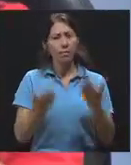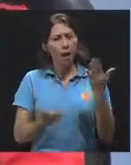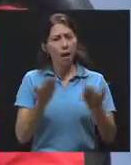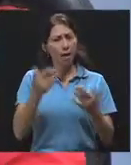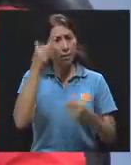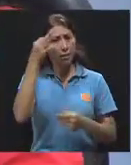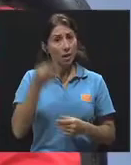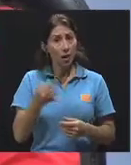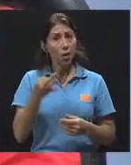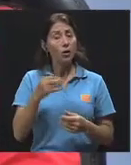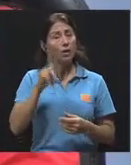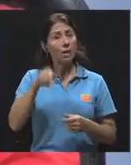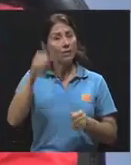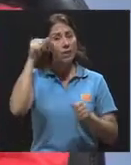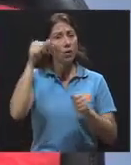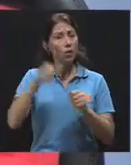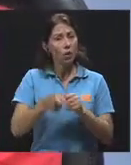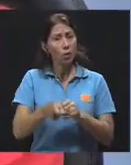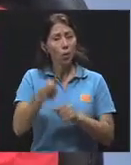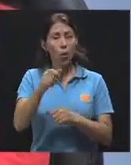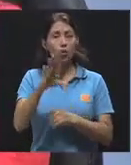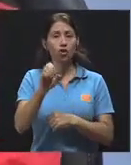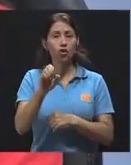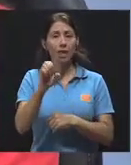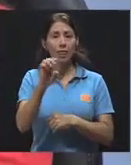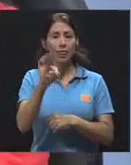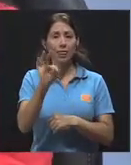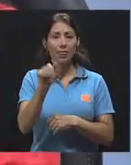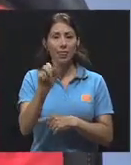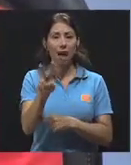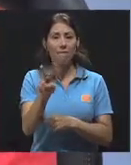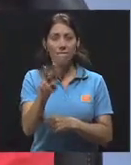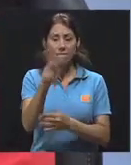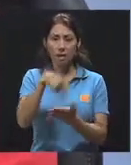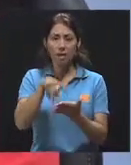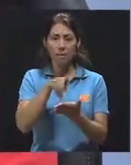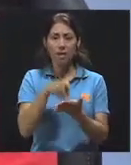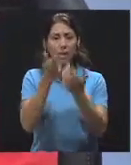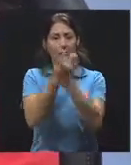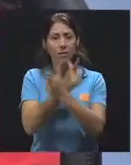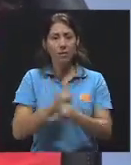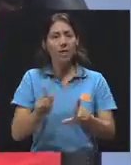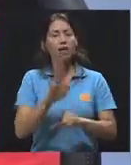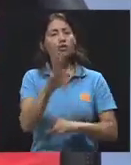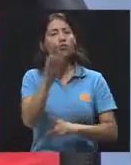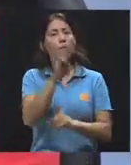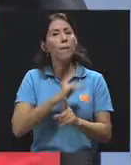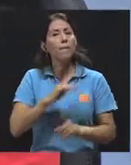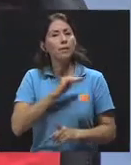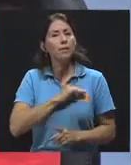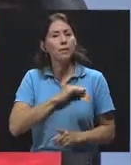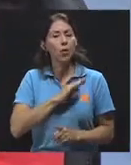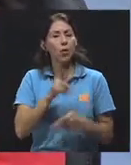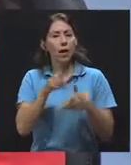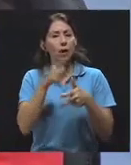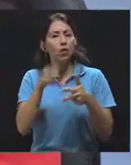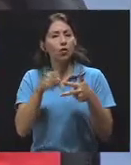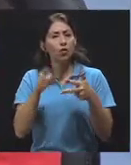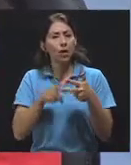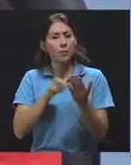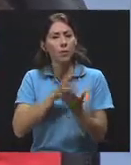creo que es válido recordar un poco CETAF, el Parque de la Libertad, la misión que tienen ustedes, y que nos hables